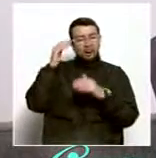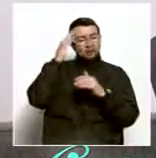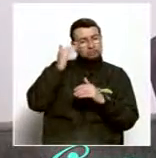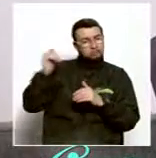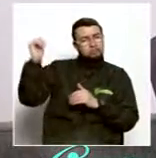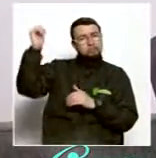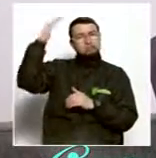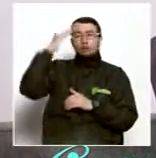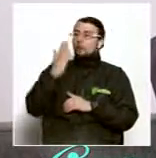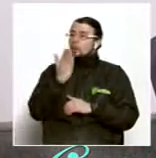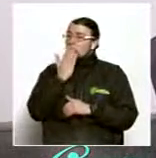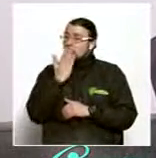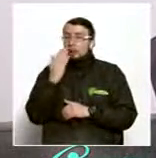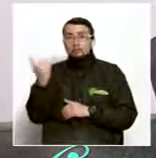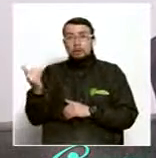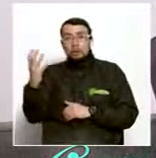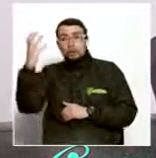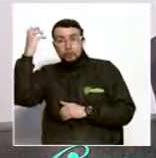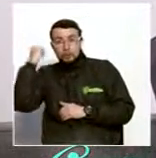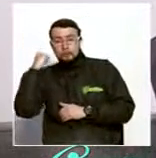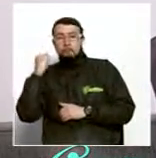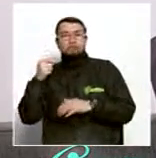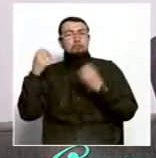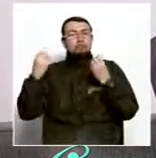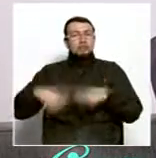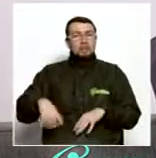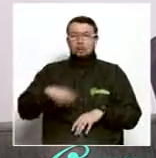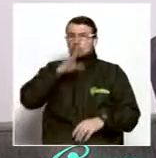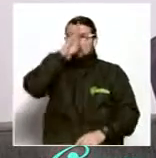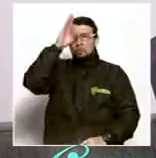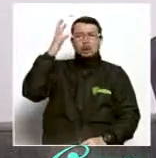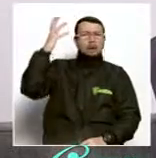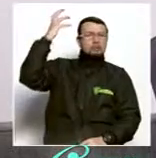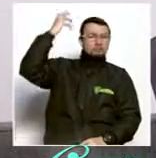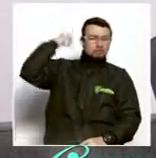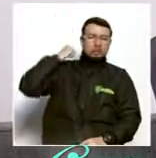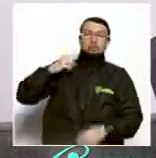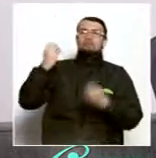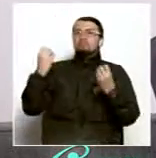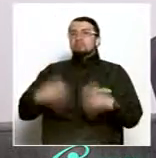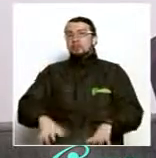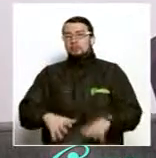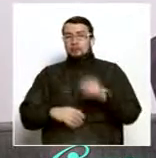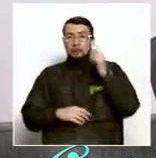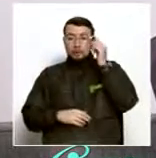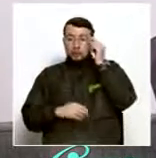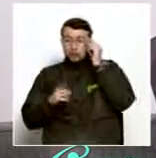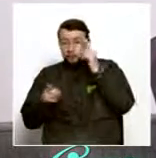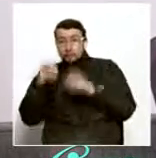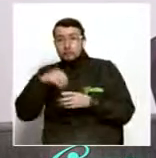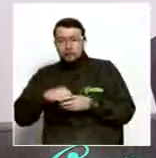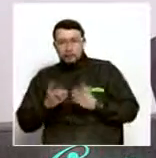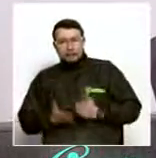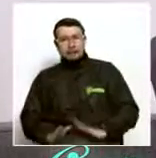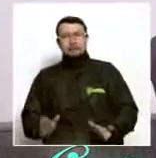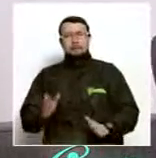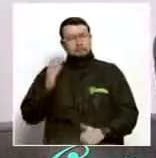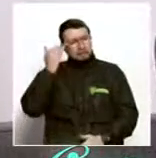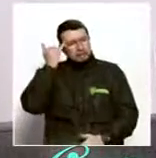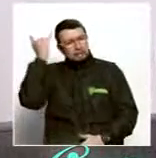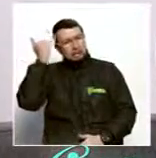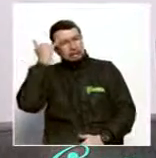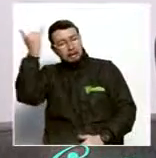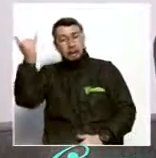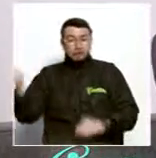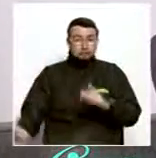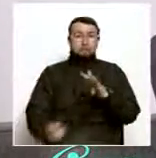se pierden nuestras costumbres antiguas, ¿no? Entonces, de allí es donde nacen, bueno, muchas iniciativas a nivel